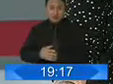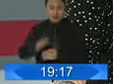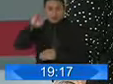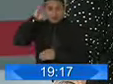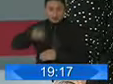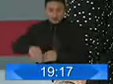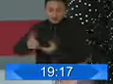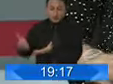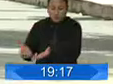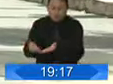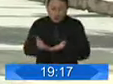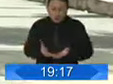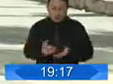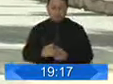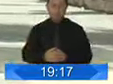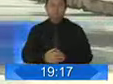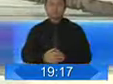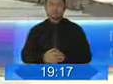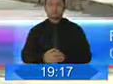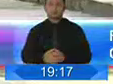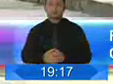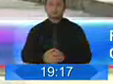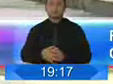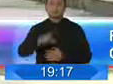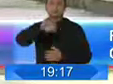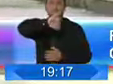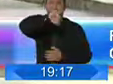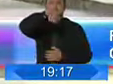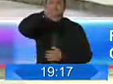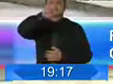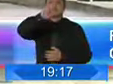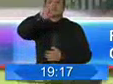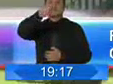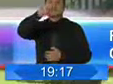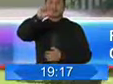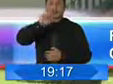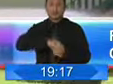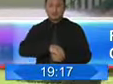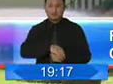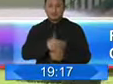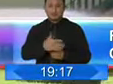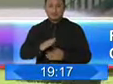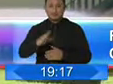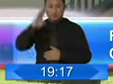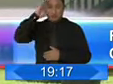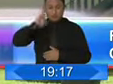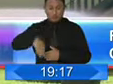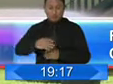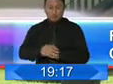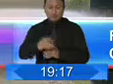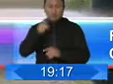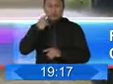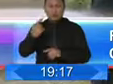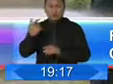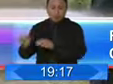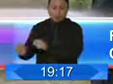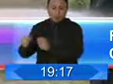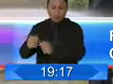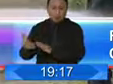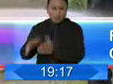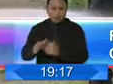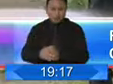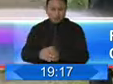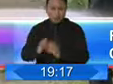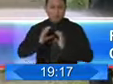legal. Los restos de Jorge Alfredo Chulli abandonaron el departamento forense. El hombre fue asesinado y su cuerpo encontrado